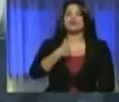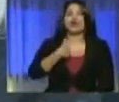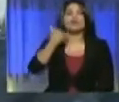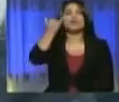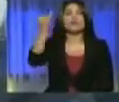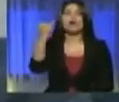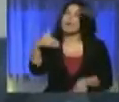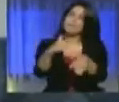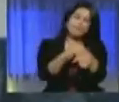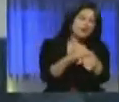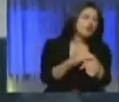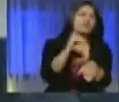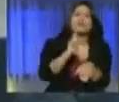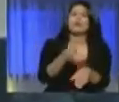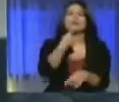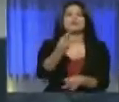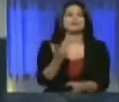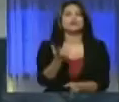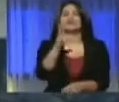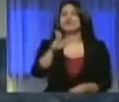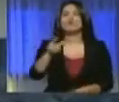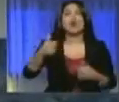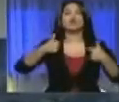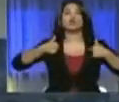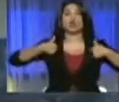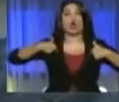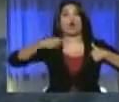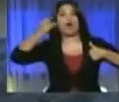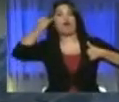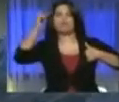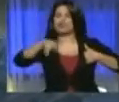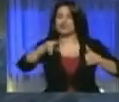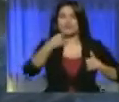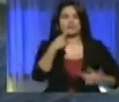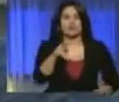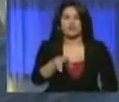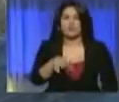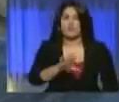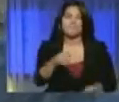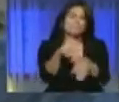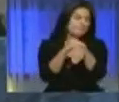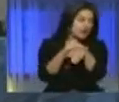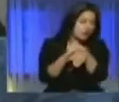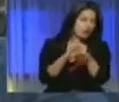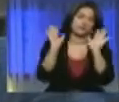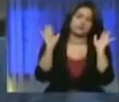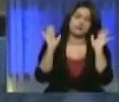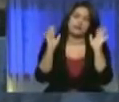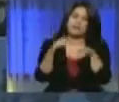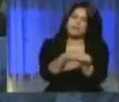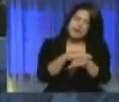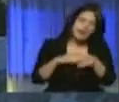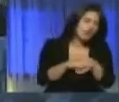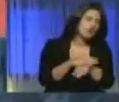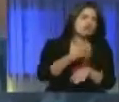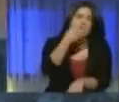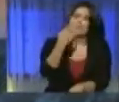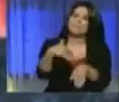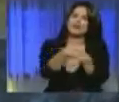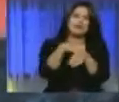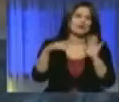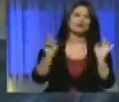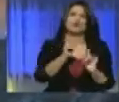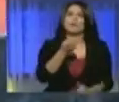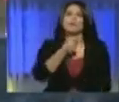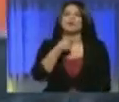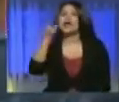Perdonen que hable. Yo, ustedes saben que nunca hablo de mí mismo. Para nada. Perdón. Pido perdón, pues. A Cile no le gusta que yo pida